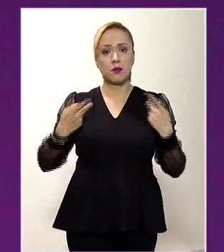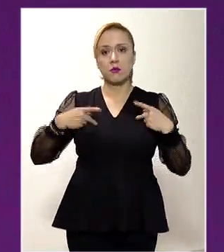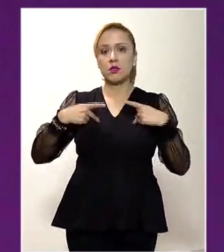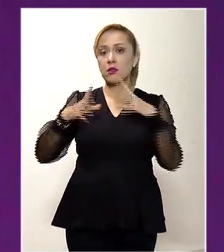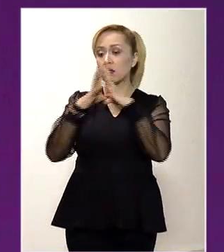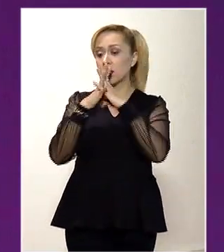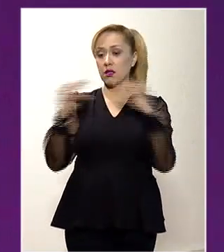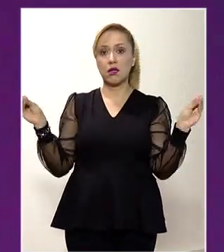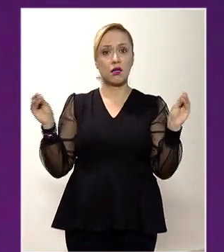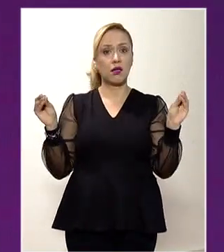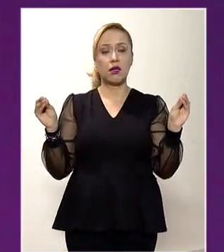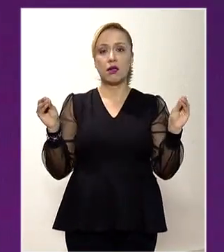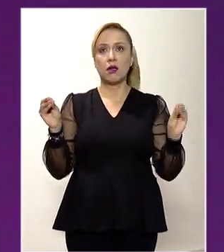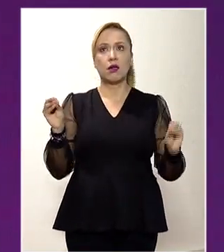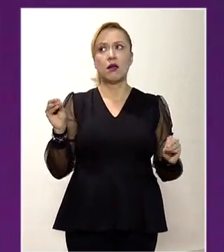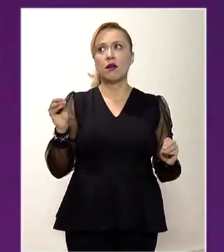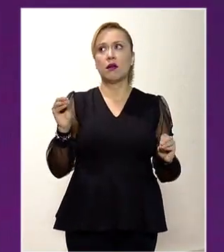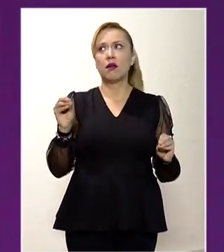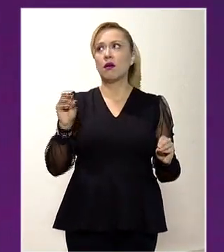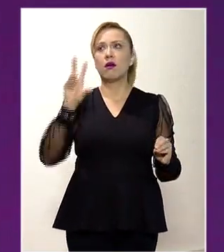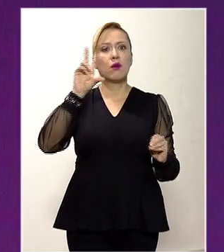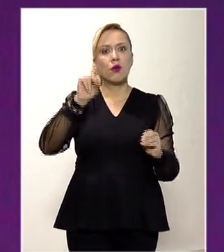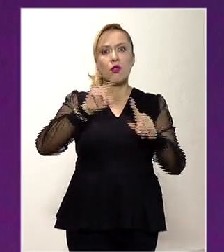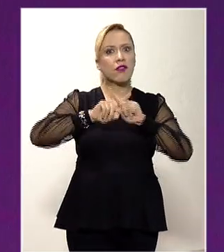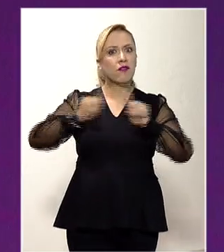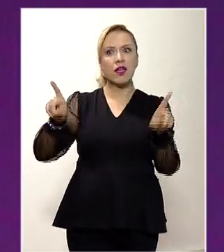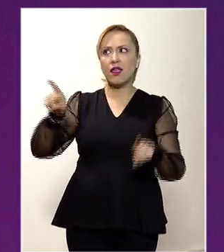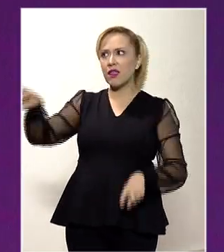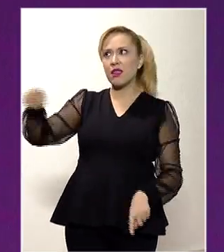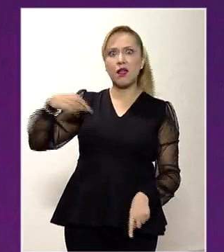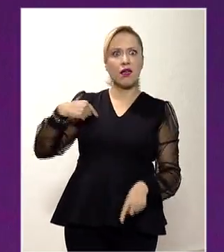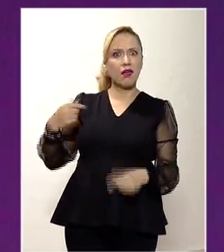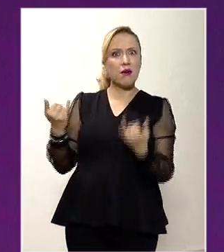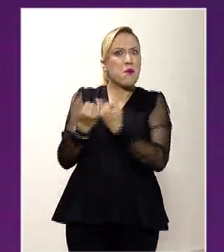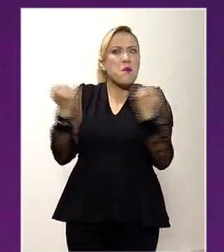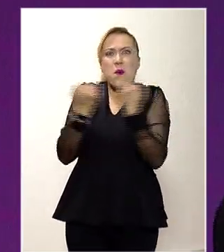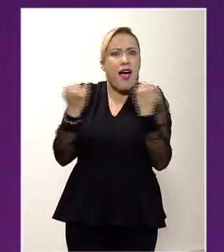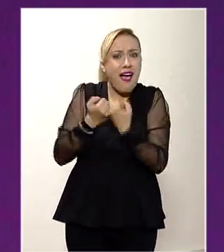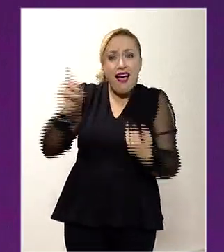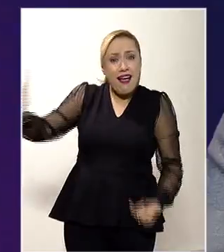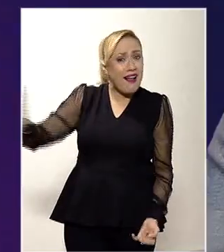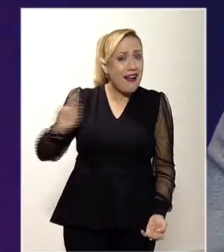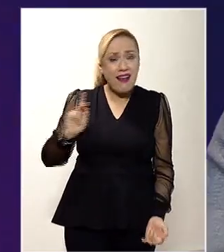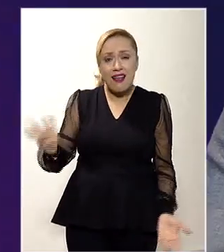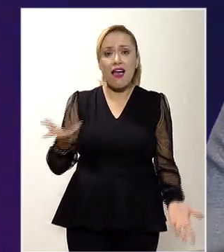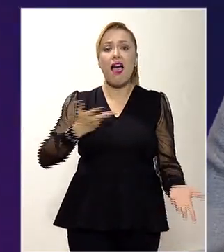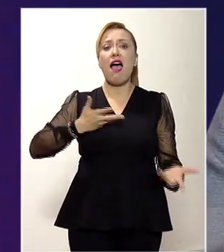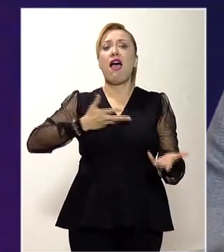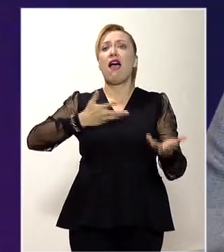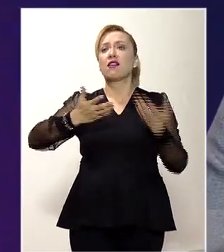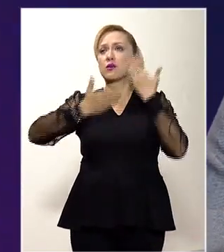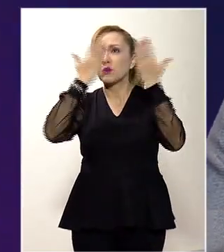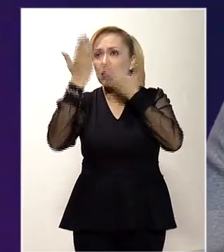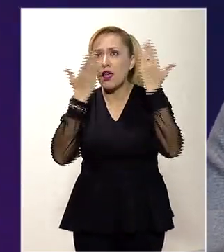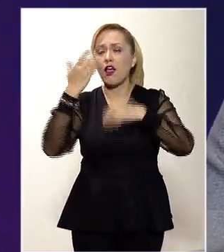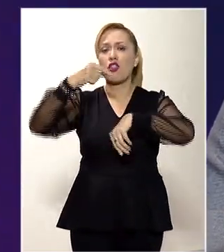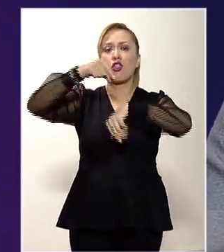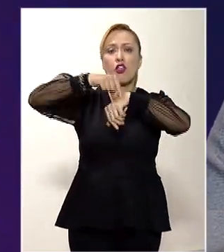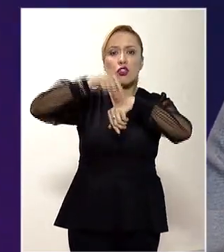desaparecen no son tan distintas a nosotros y a nosotras, ¿no? O sea, hay estudiantes, hay músicos, hay doctores,